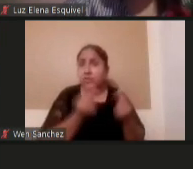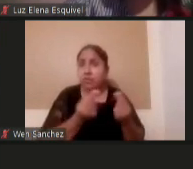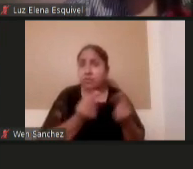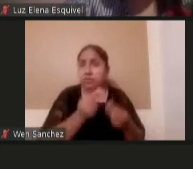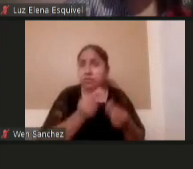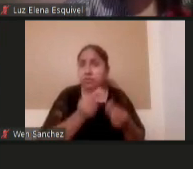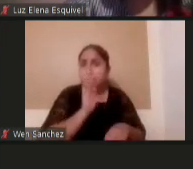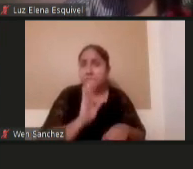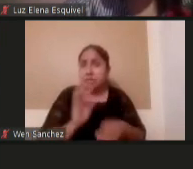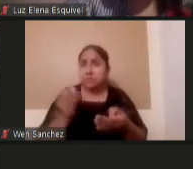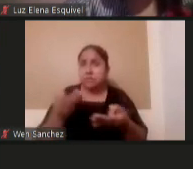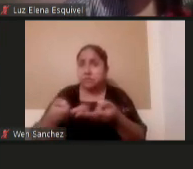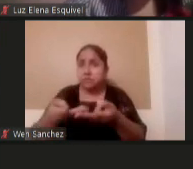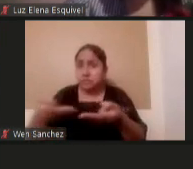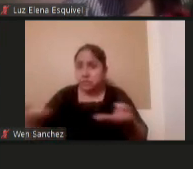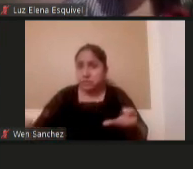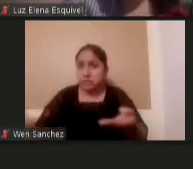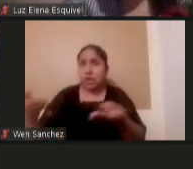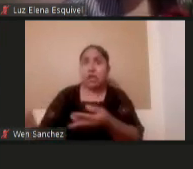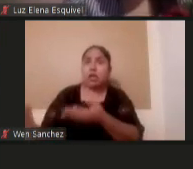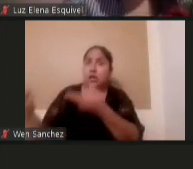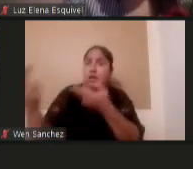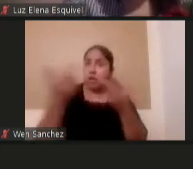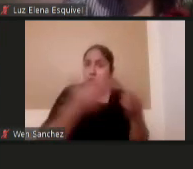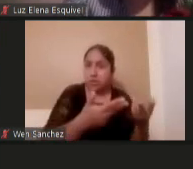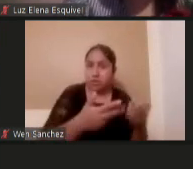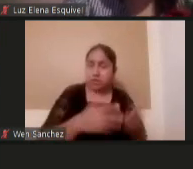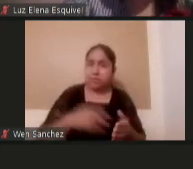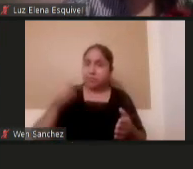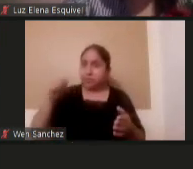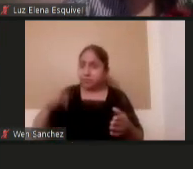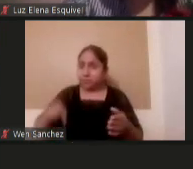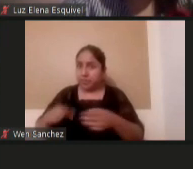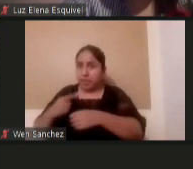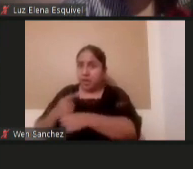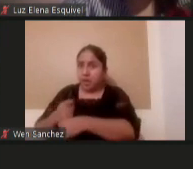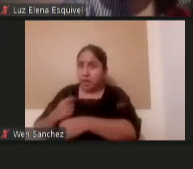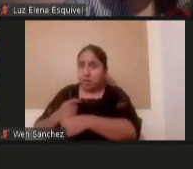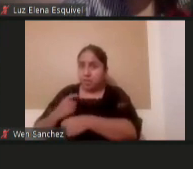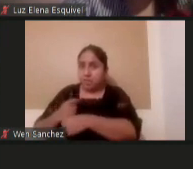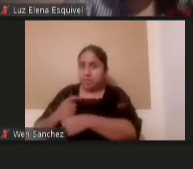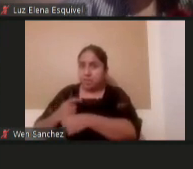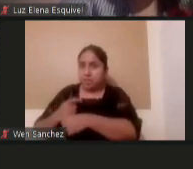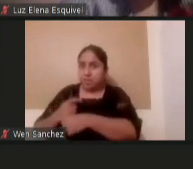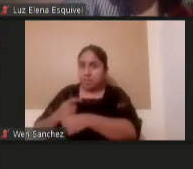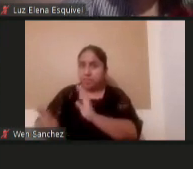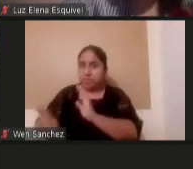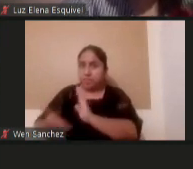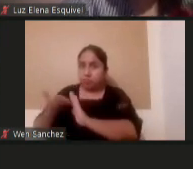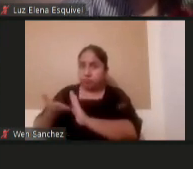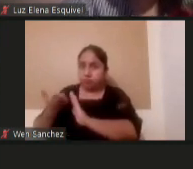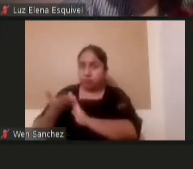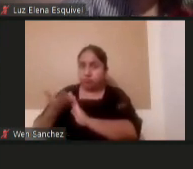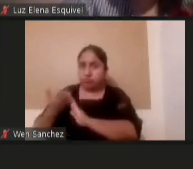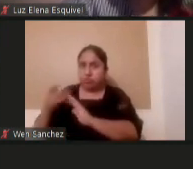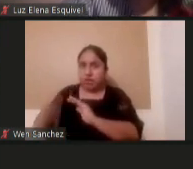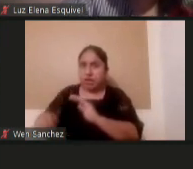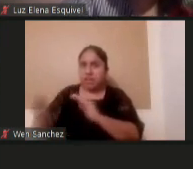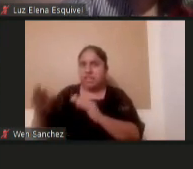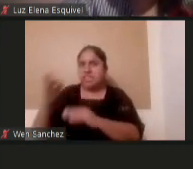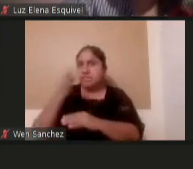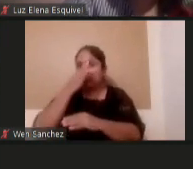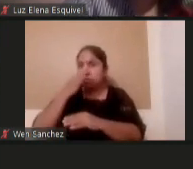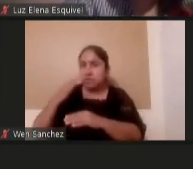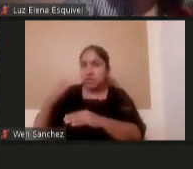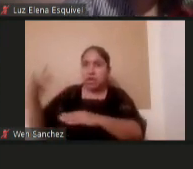construyó en el terreno que está aledaño al aeropuerto de Ciudad Juárez, donado por este honorable ayuntamiento,